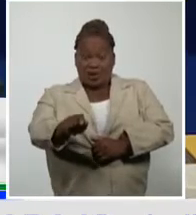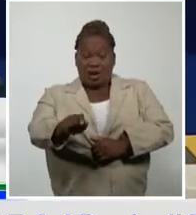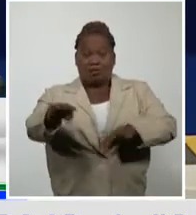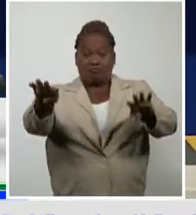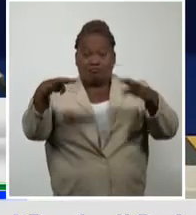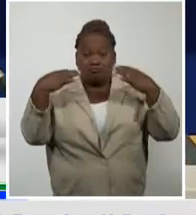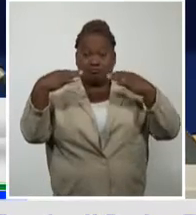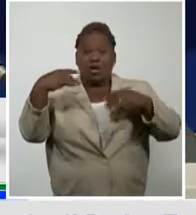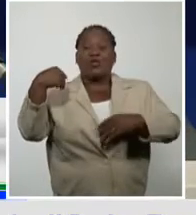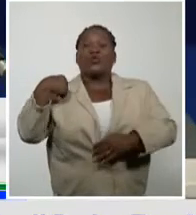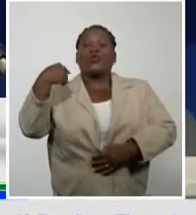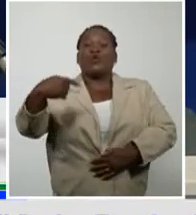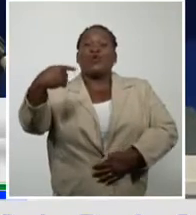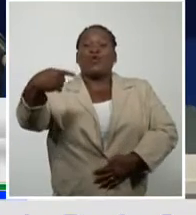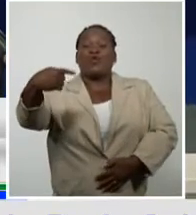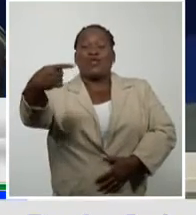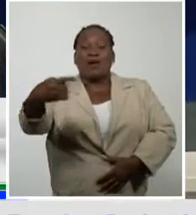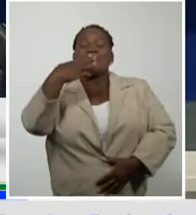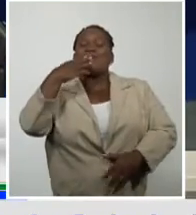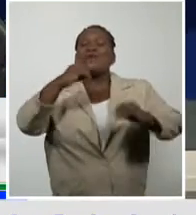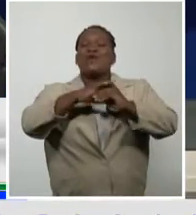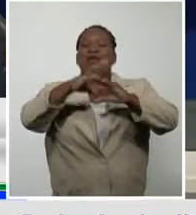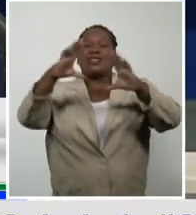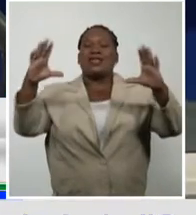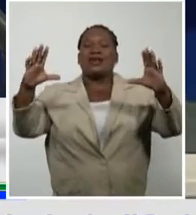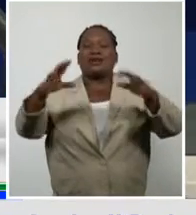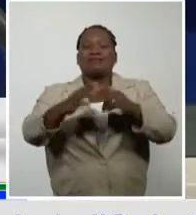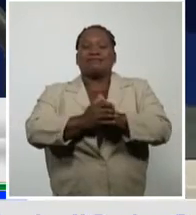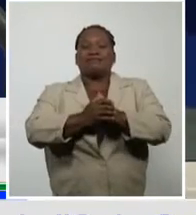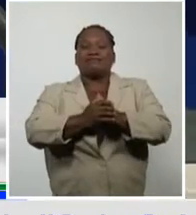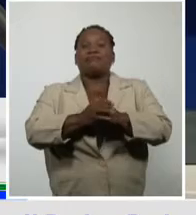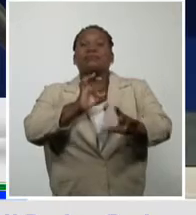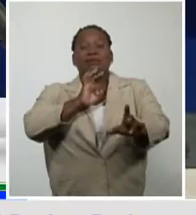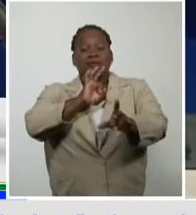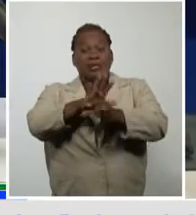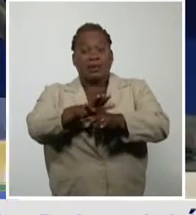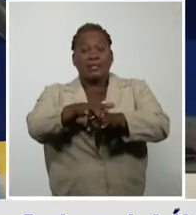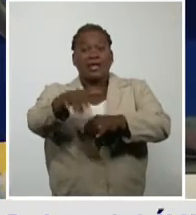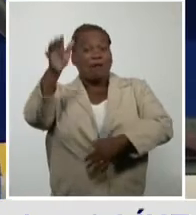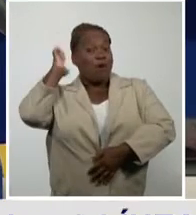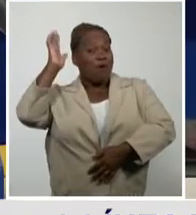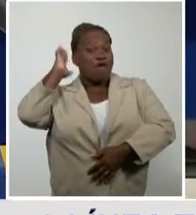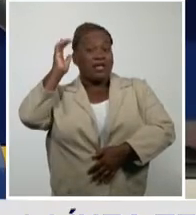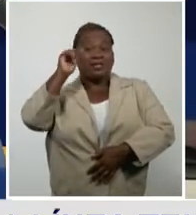días, muy buenos días. Bueno, nosotros comenzamos el parte de hoy